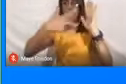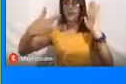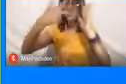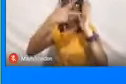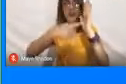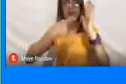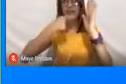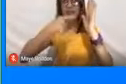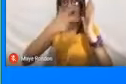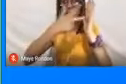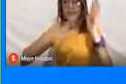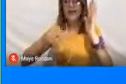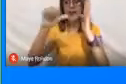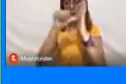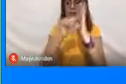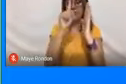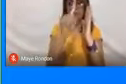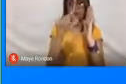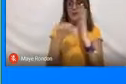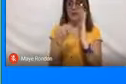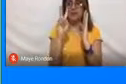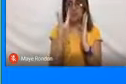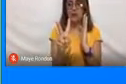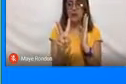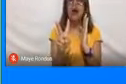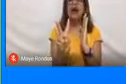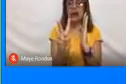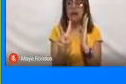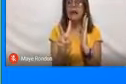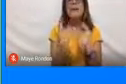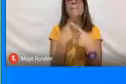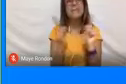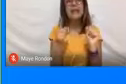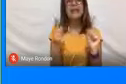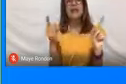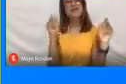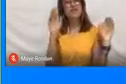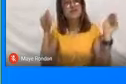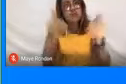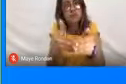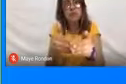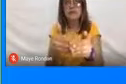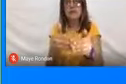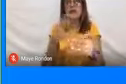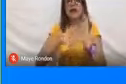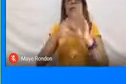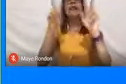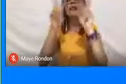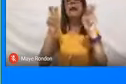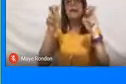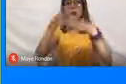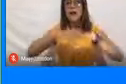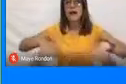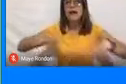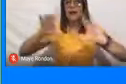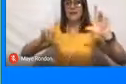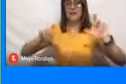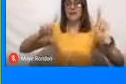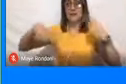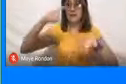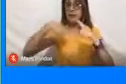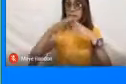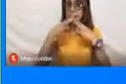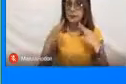Política en su artículo 1 y 2, pero ya más aterrizado hacia el tema del sector turístico, ¿cierto?